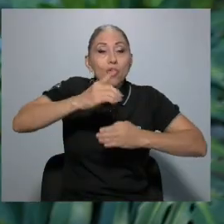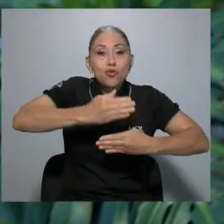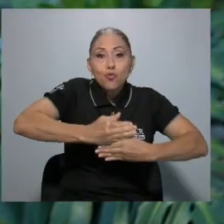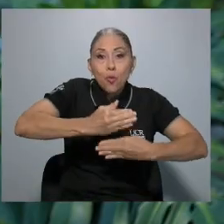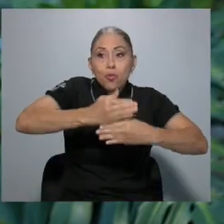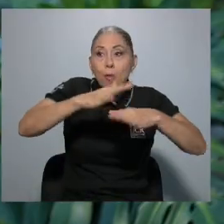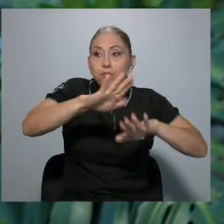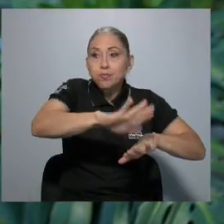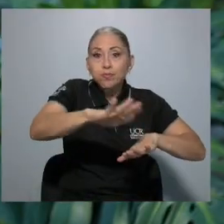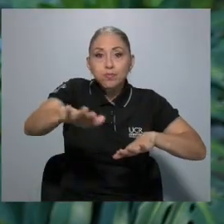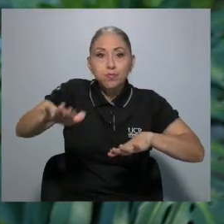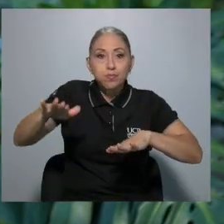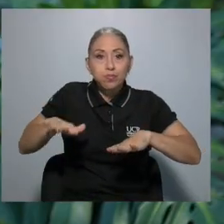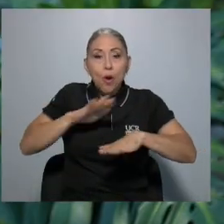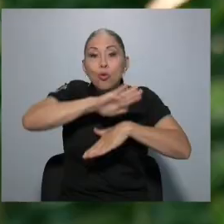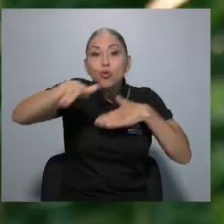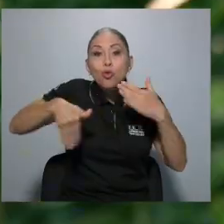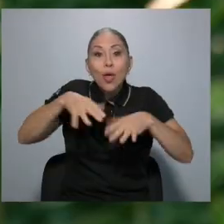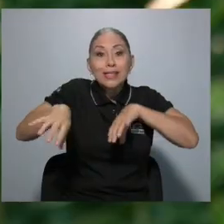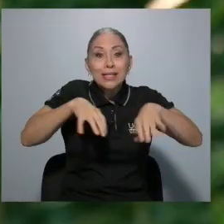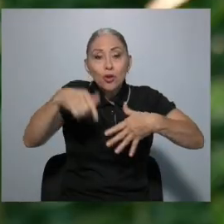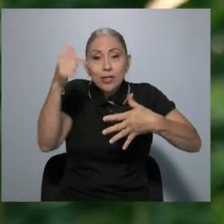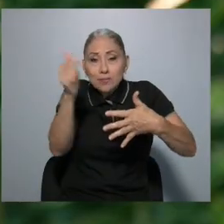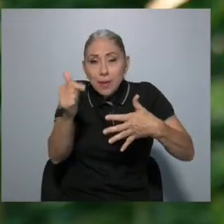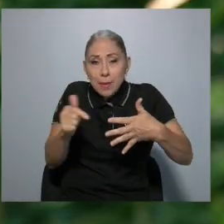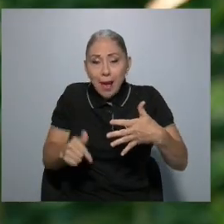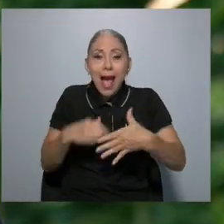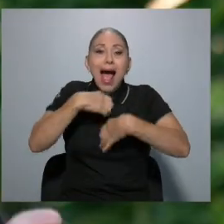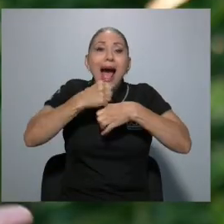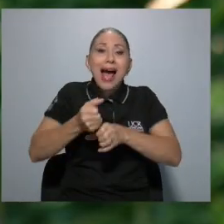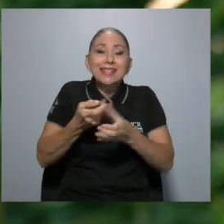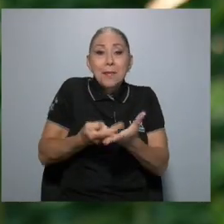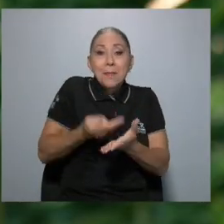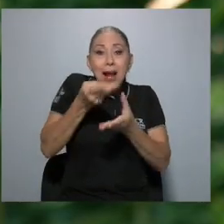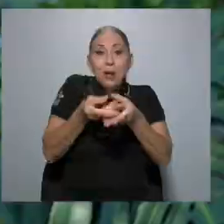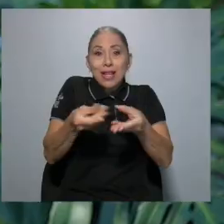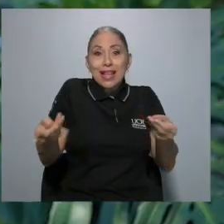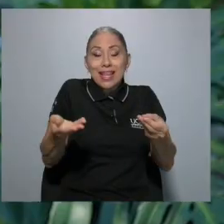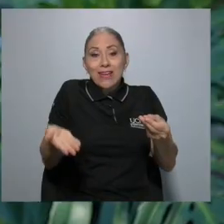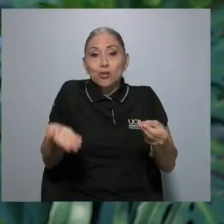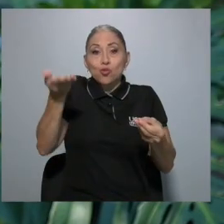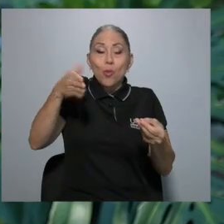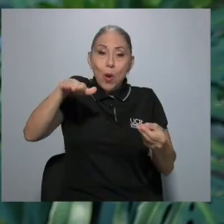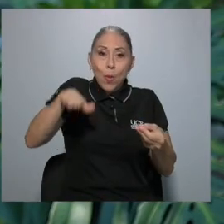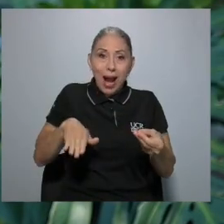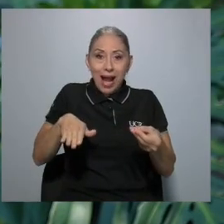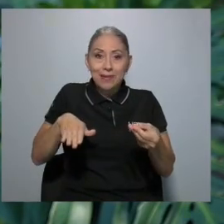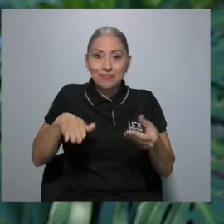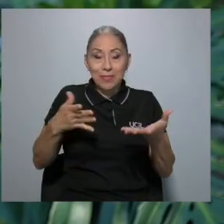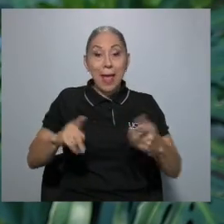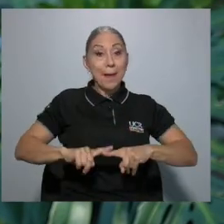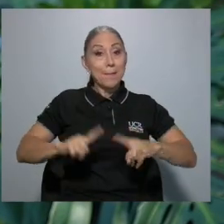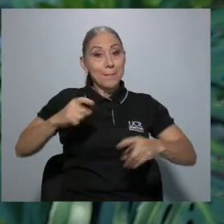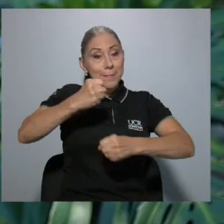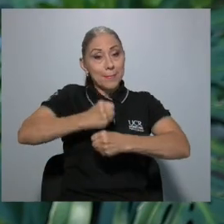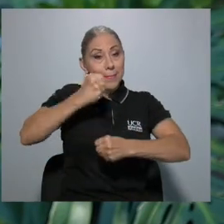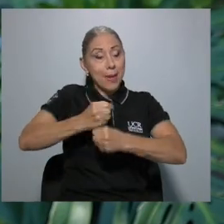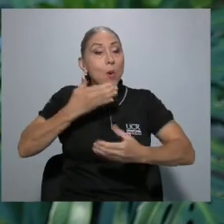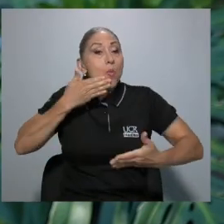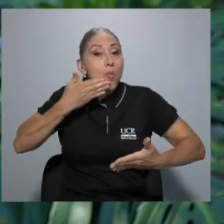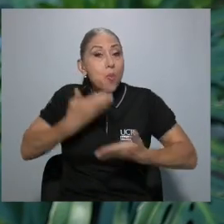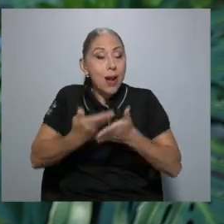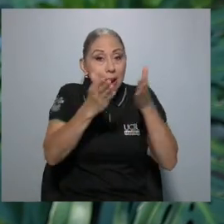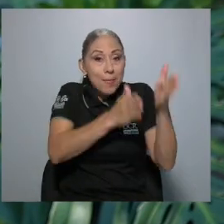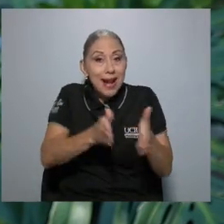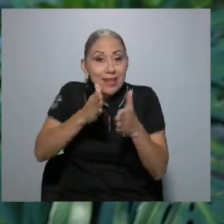Todas estas acciones hacen que el valor de la tierra suba o baja. Pero el trabajo de una buena planificación